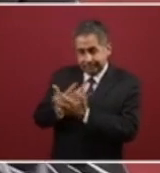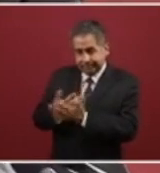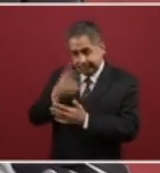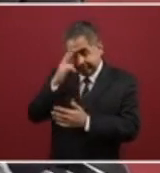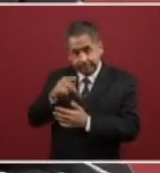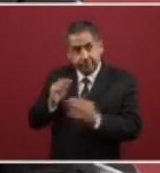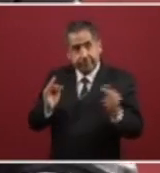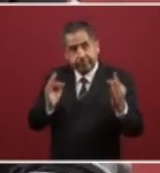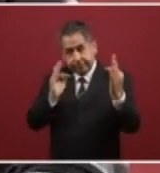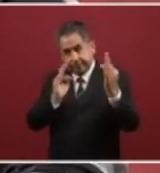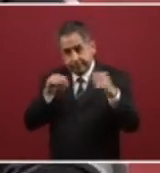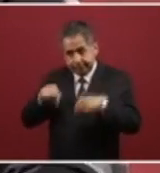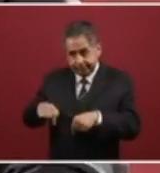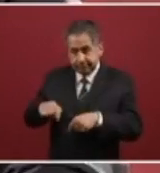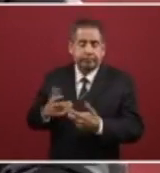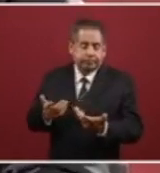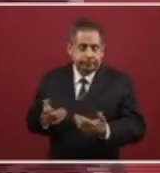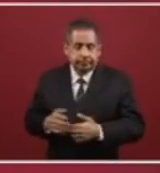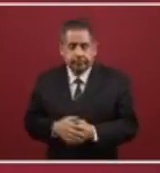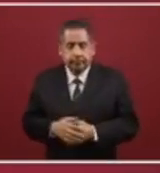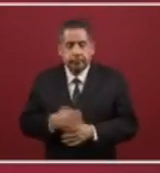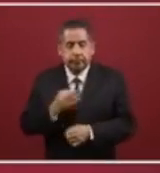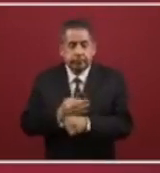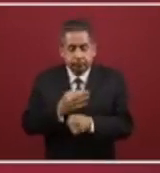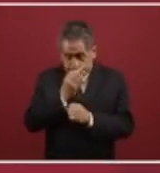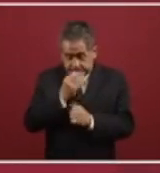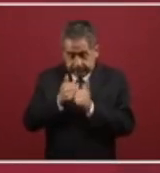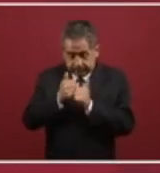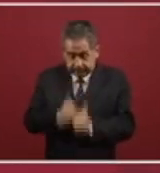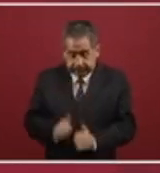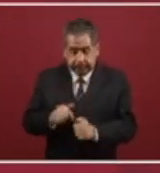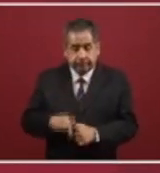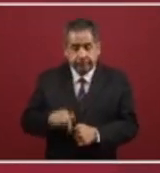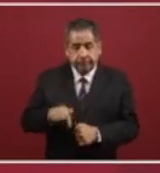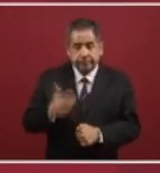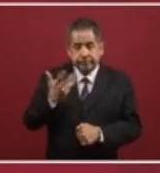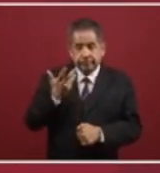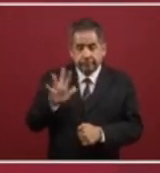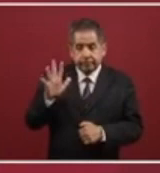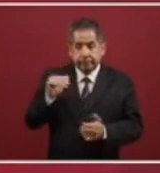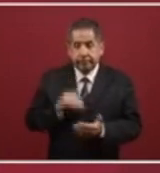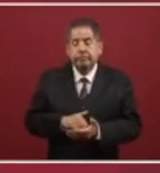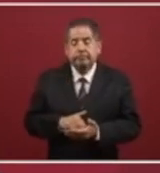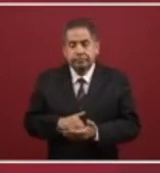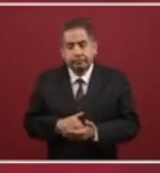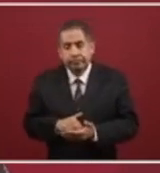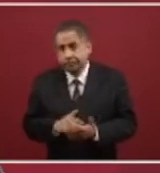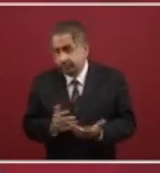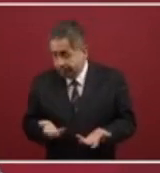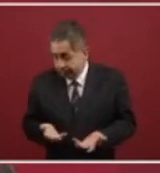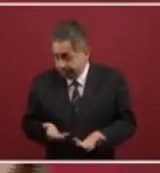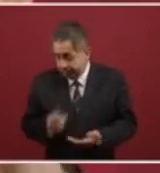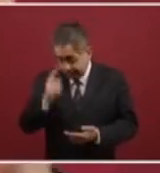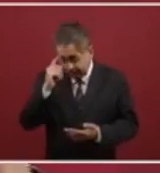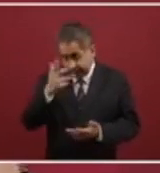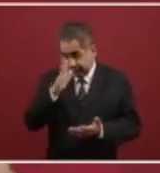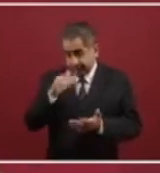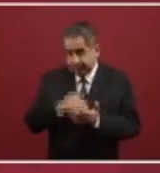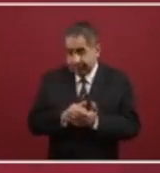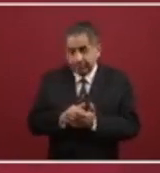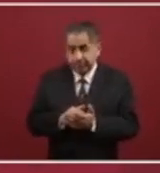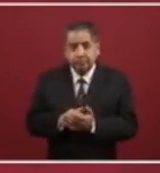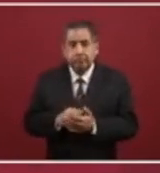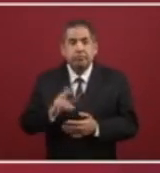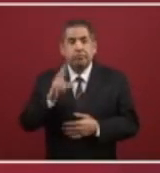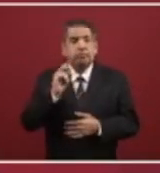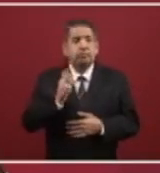audiencia, solamente tenemos 10,000 en México. Entonces, no cabe esperar, primero que tengamos claro que no